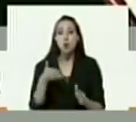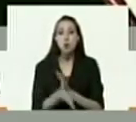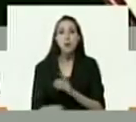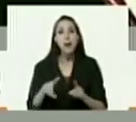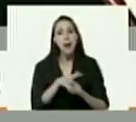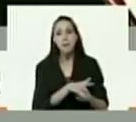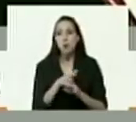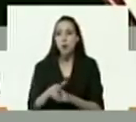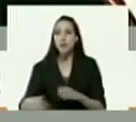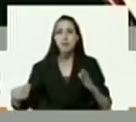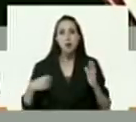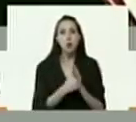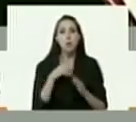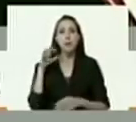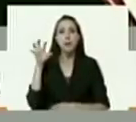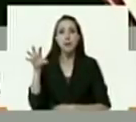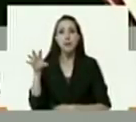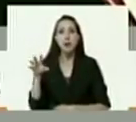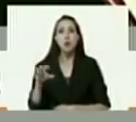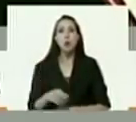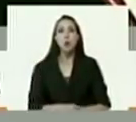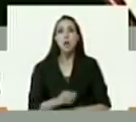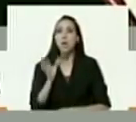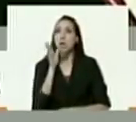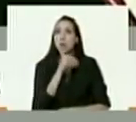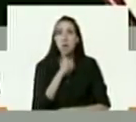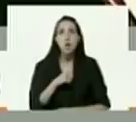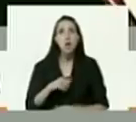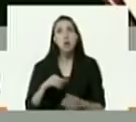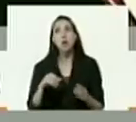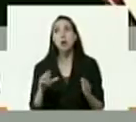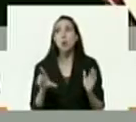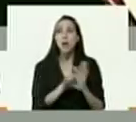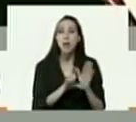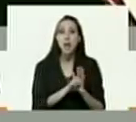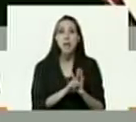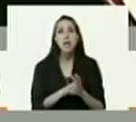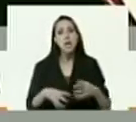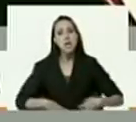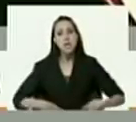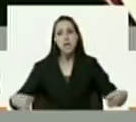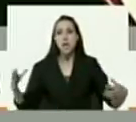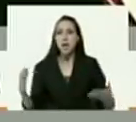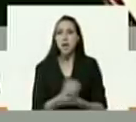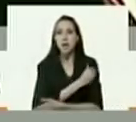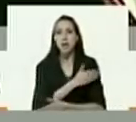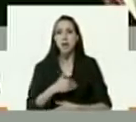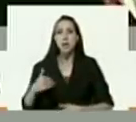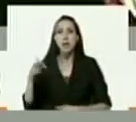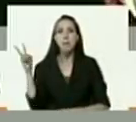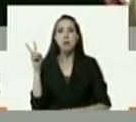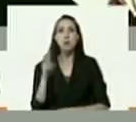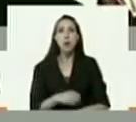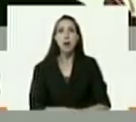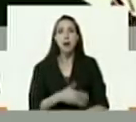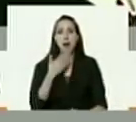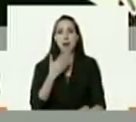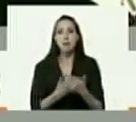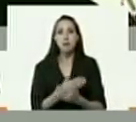el golpe de Estado inconstitucional y el quedarse con los recursos que son del pueblo venezolano. Muchas